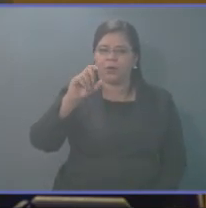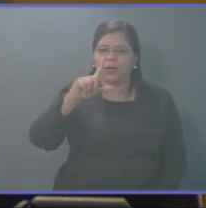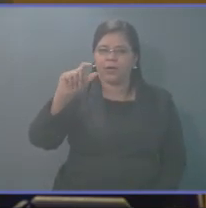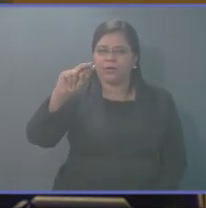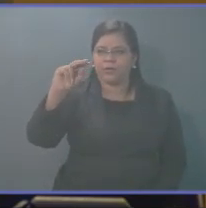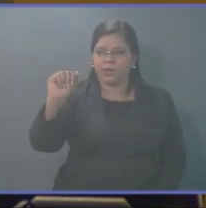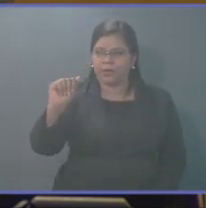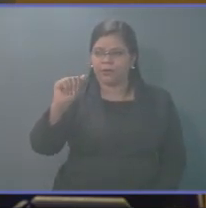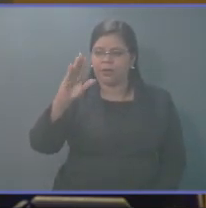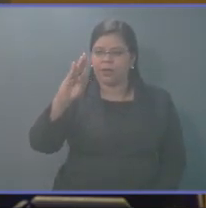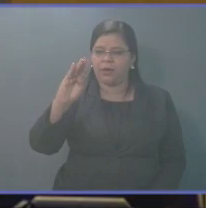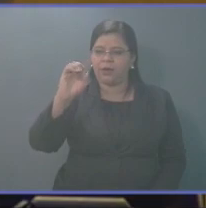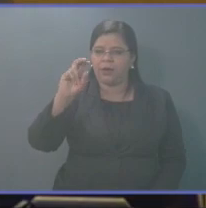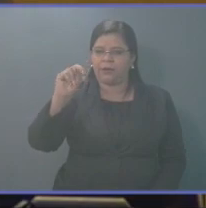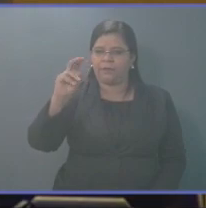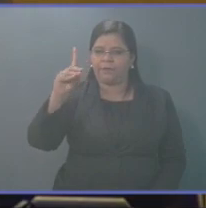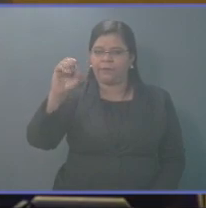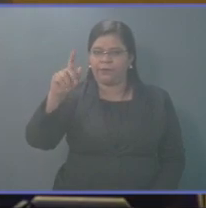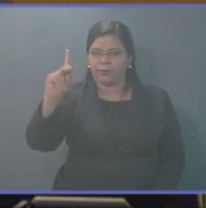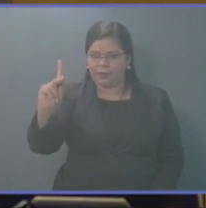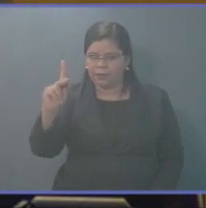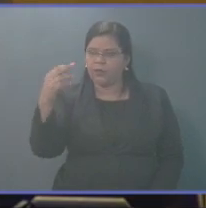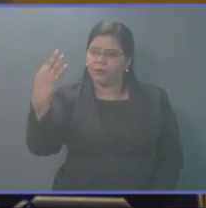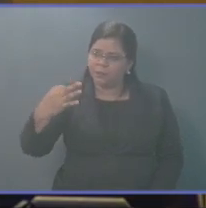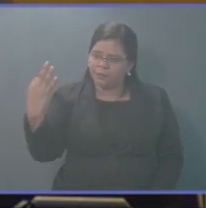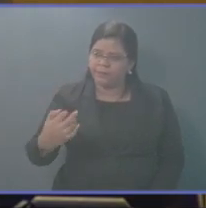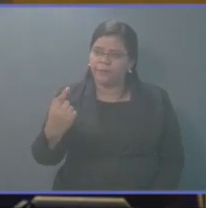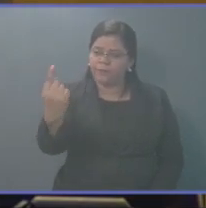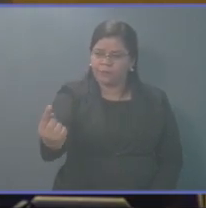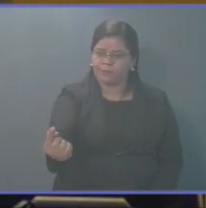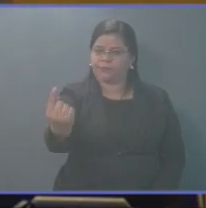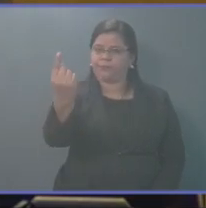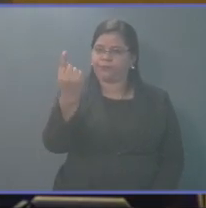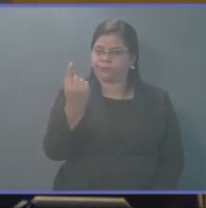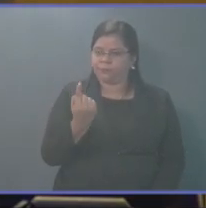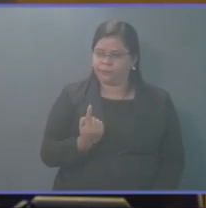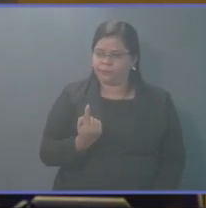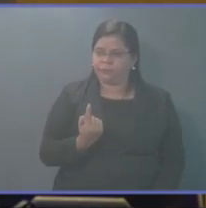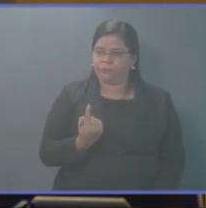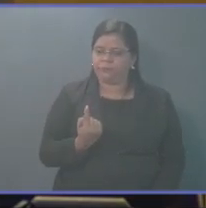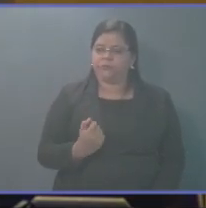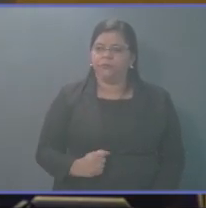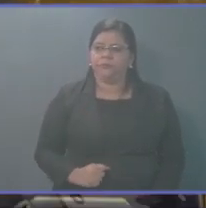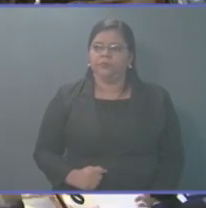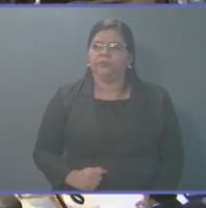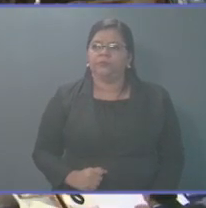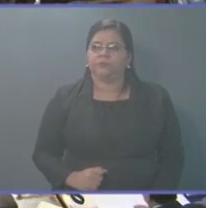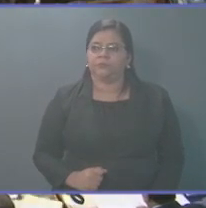se le solicita que pase a este pleno.